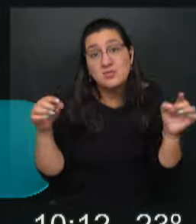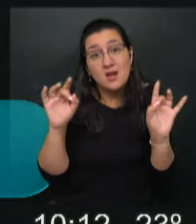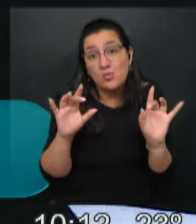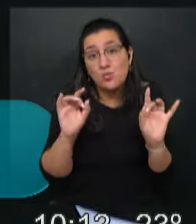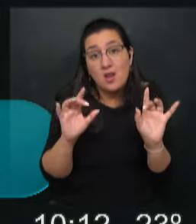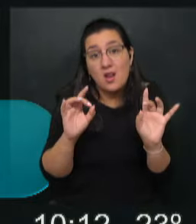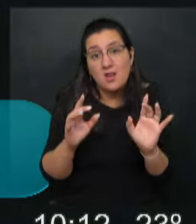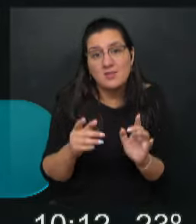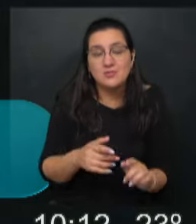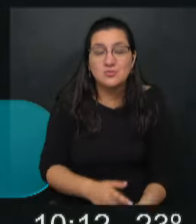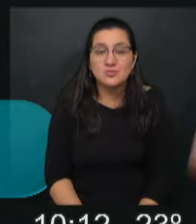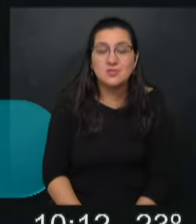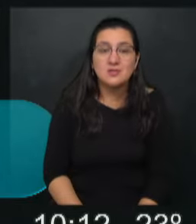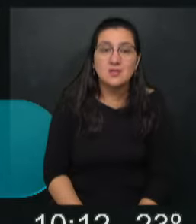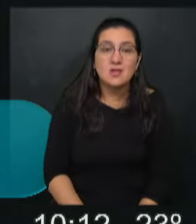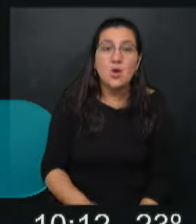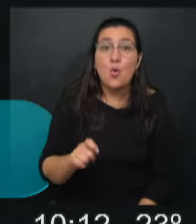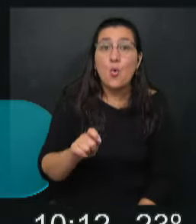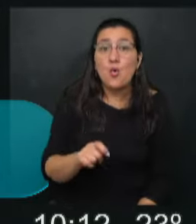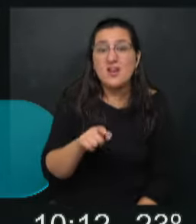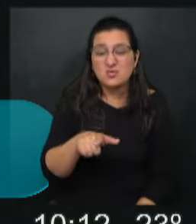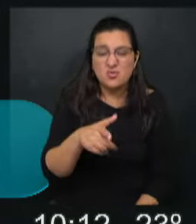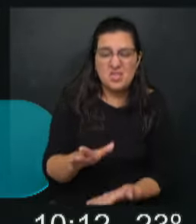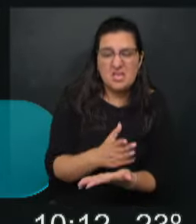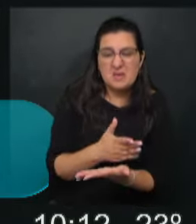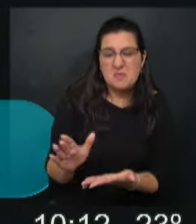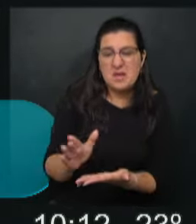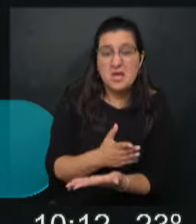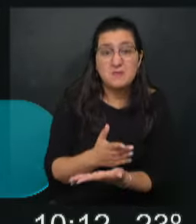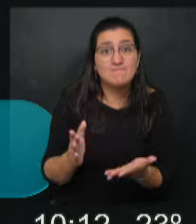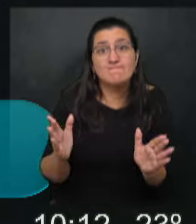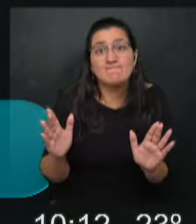Entonces, juzgar eso desde el punto de vista de la discriminación